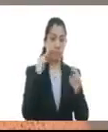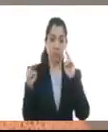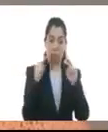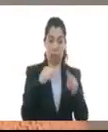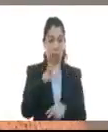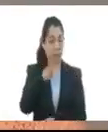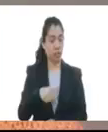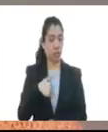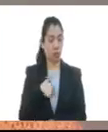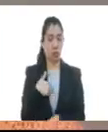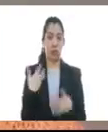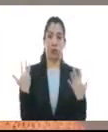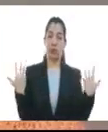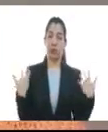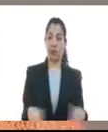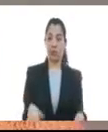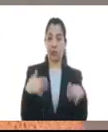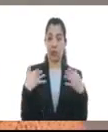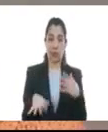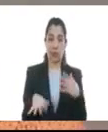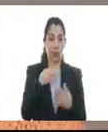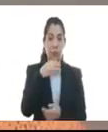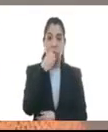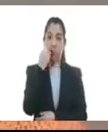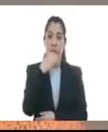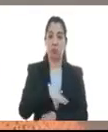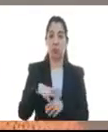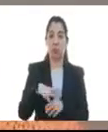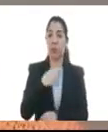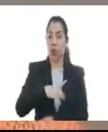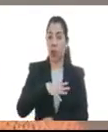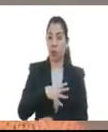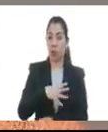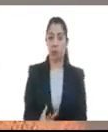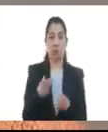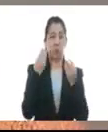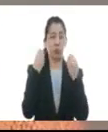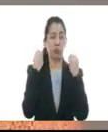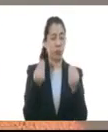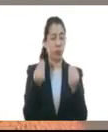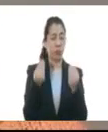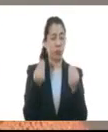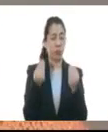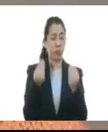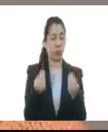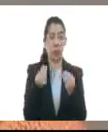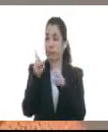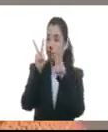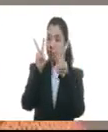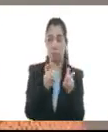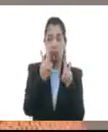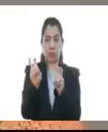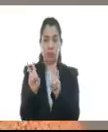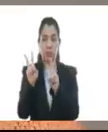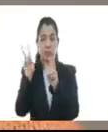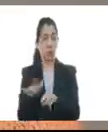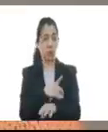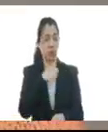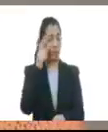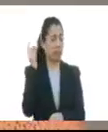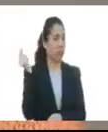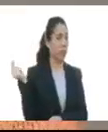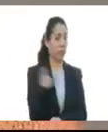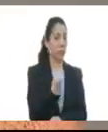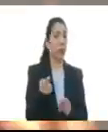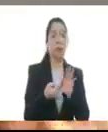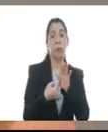impresionada de tantos temas que urge visibilizar en los medios de comunicación y que muchas